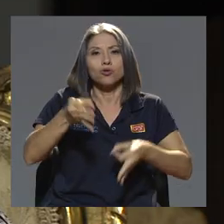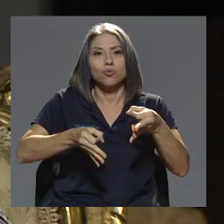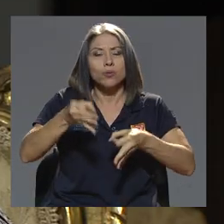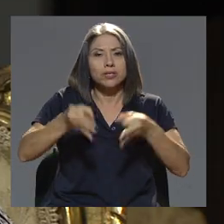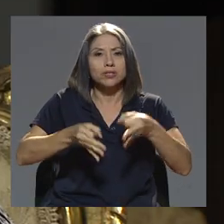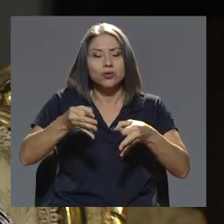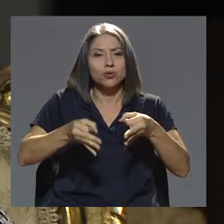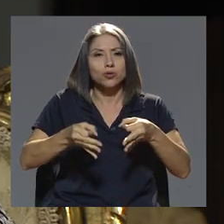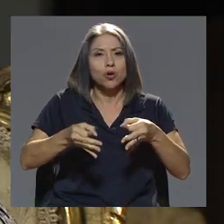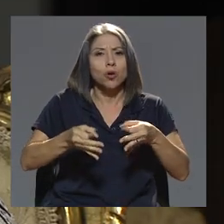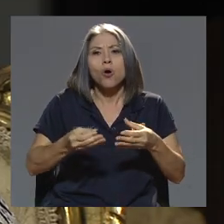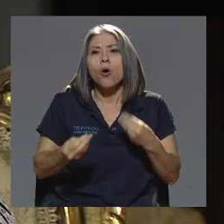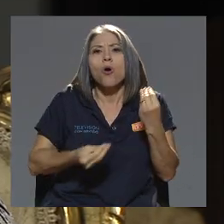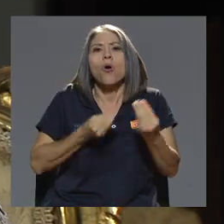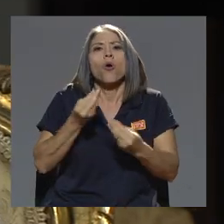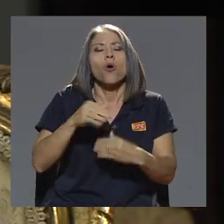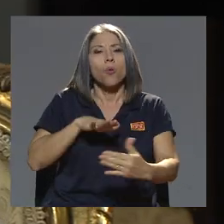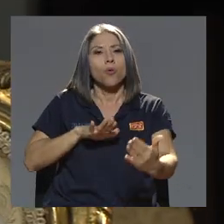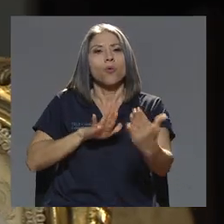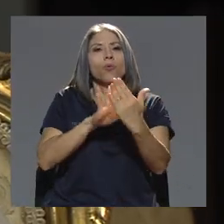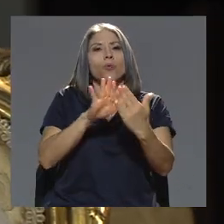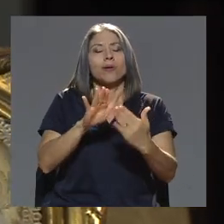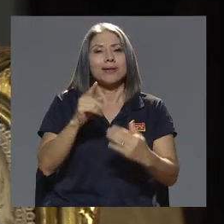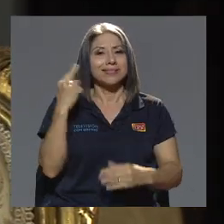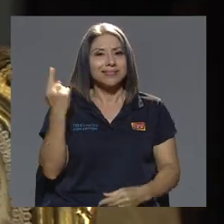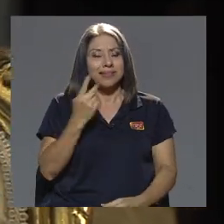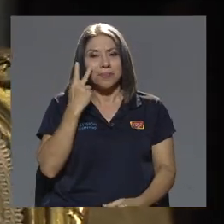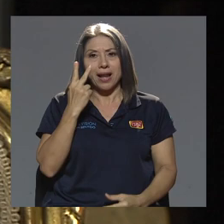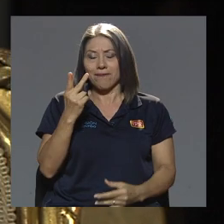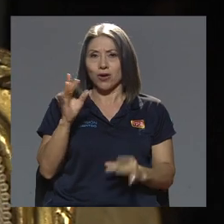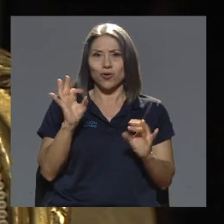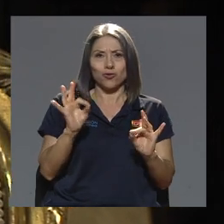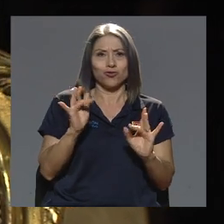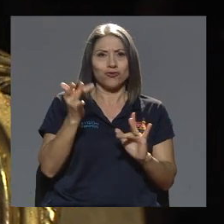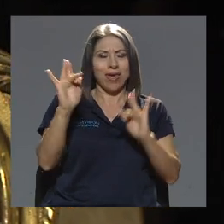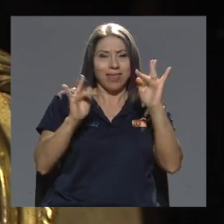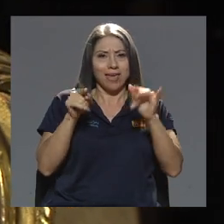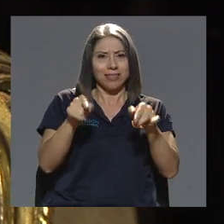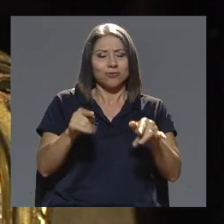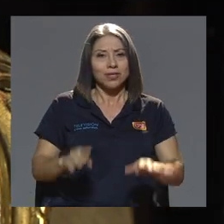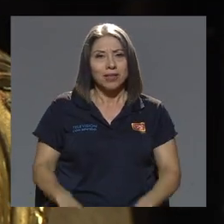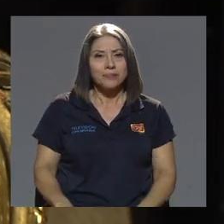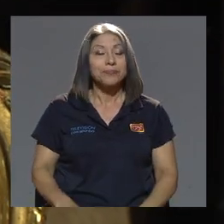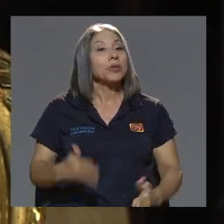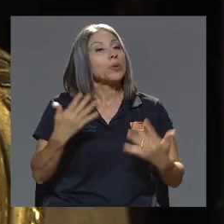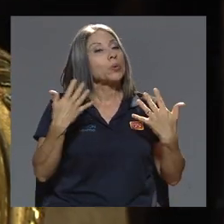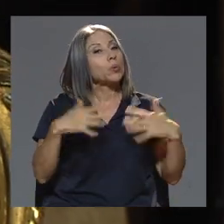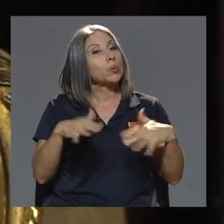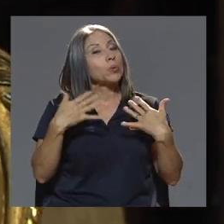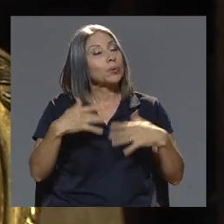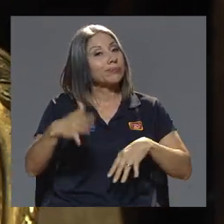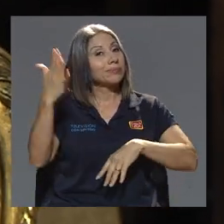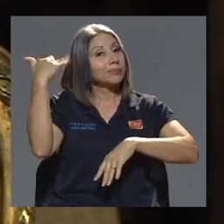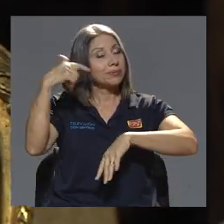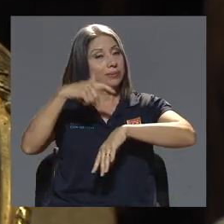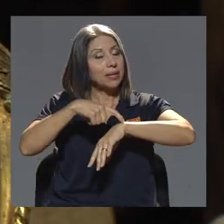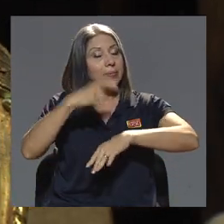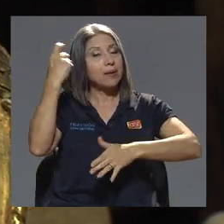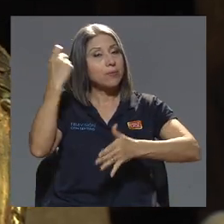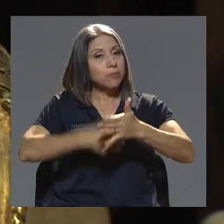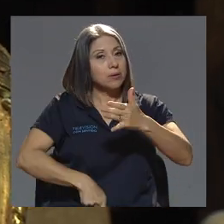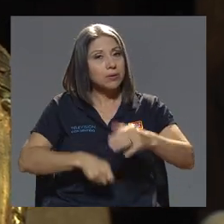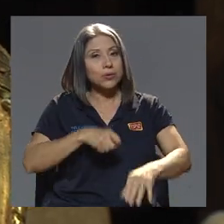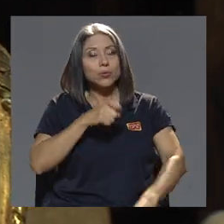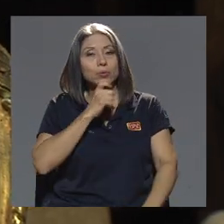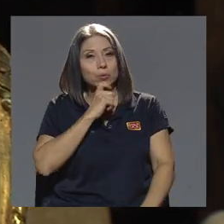Gloria? Porque siempre la veo radiante a usted. Ay, esa etapa fue una etapa muy dura, muy